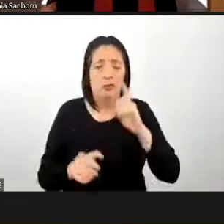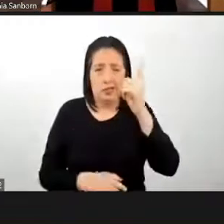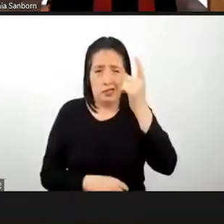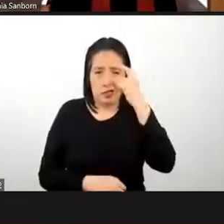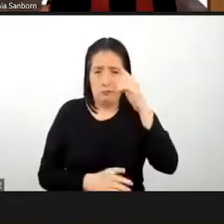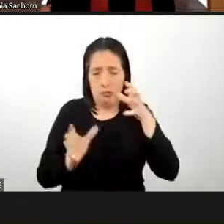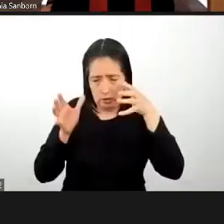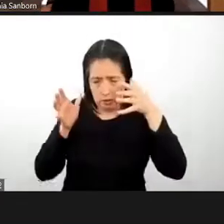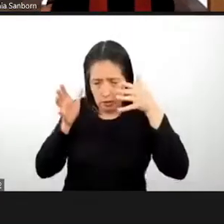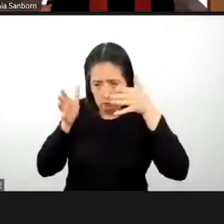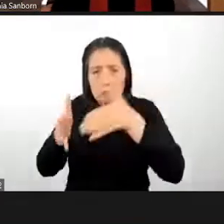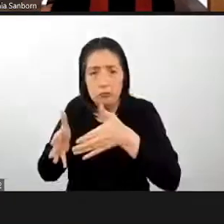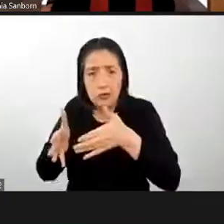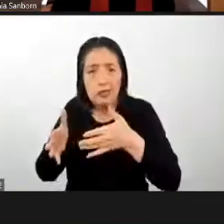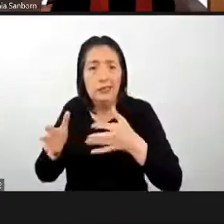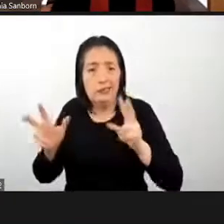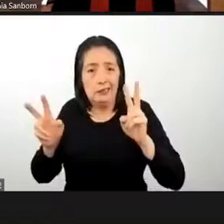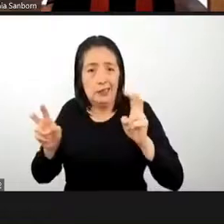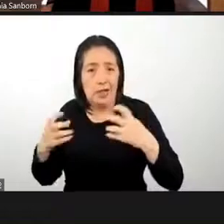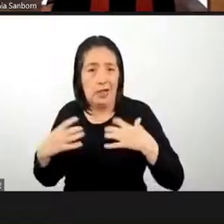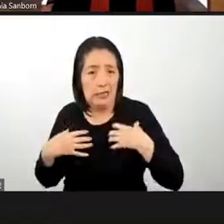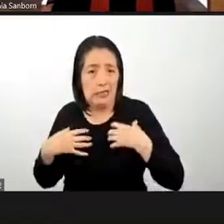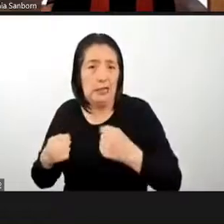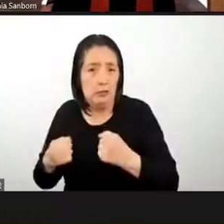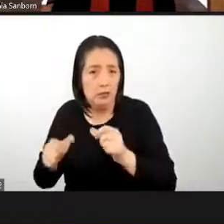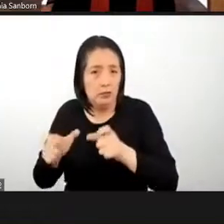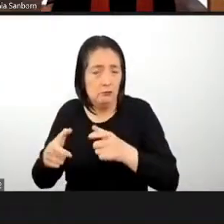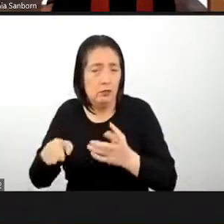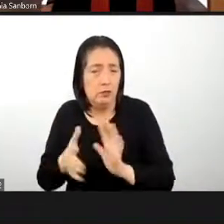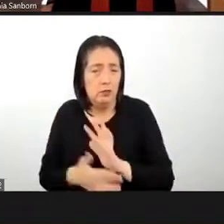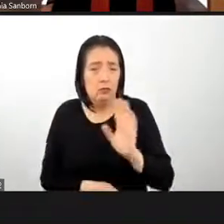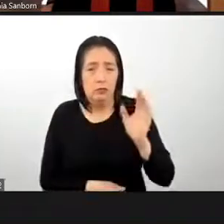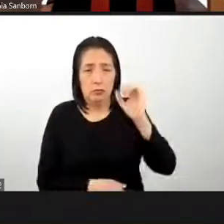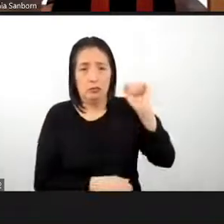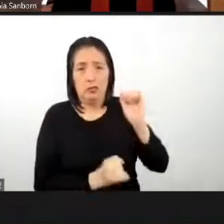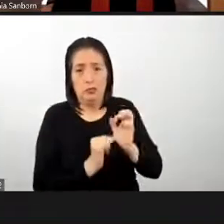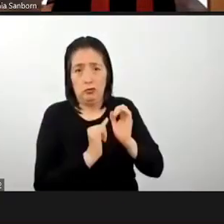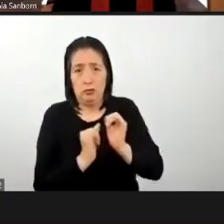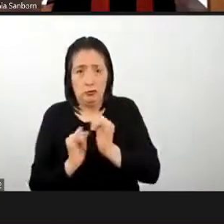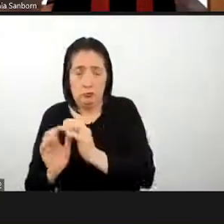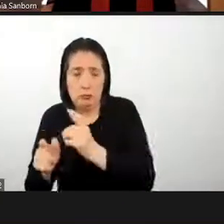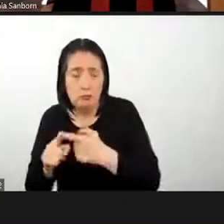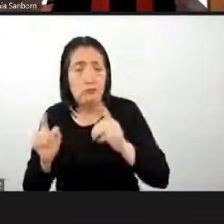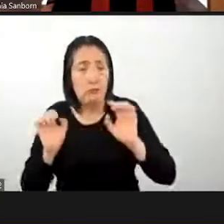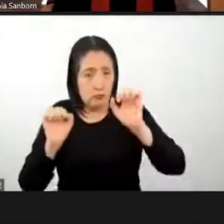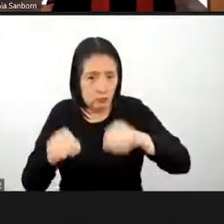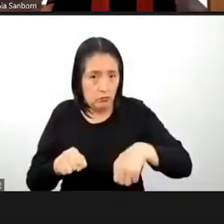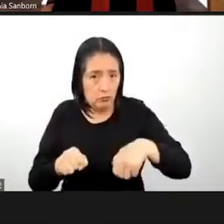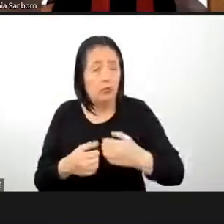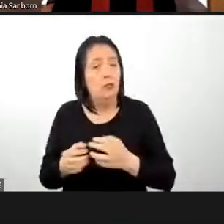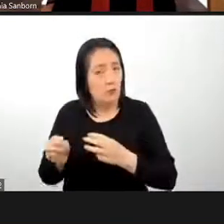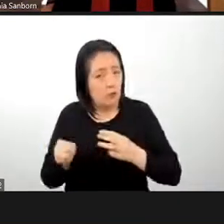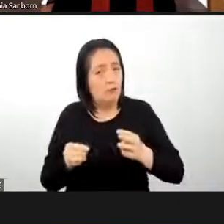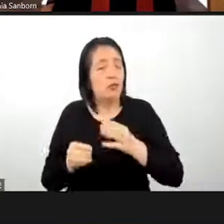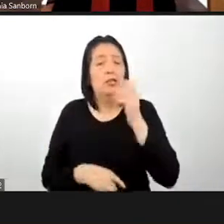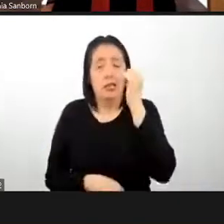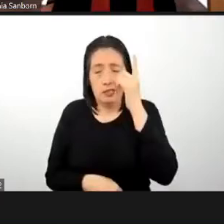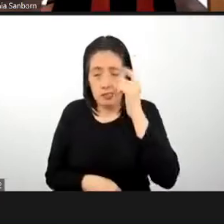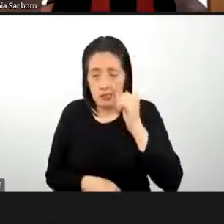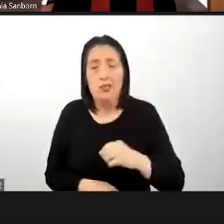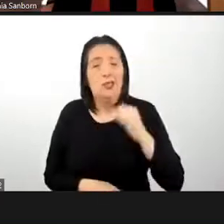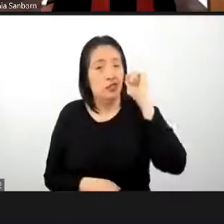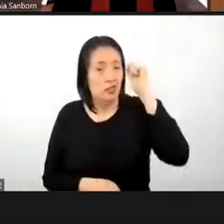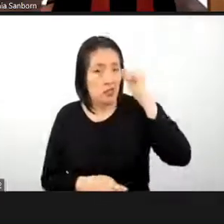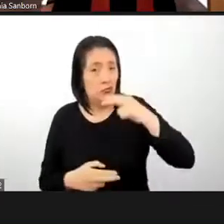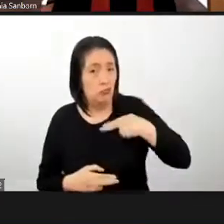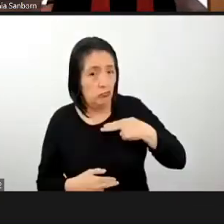salud pública, ¿no? Que no es exactamente un derecho humano individual clásico, pero sí es una manera de entender los derechos humanos. Al final,